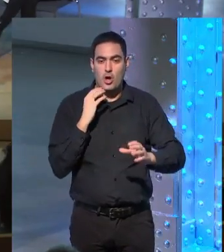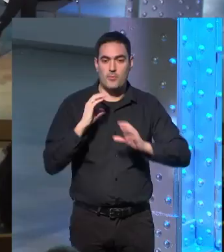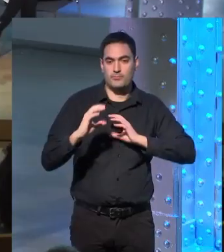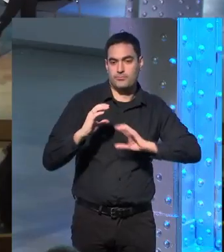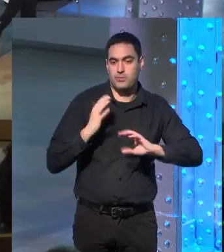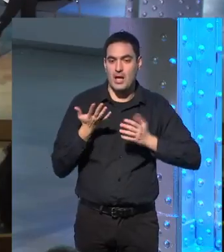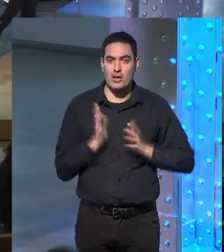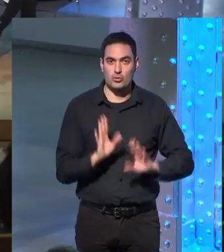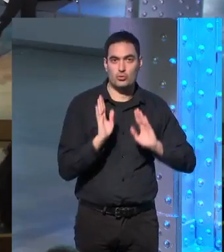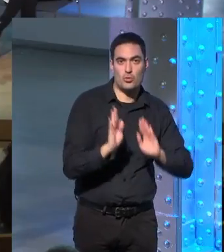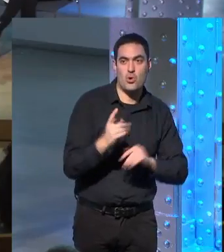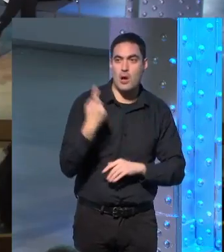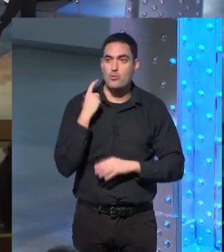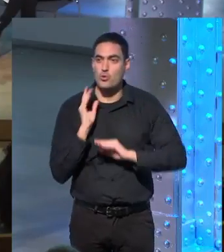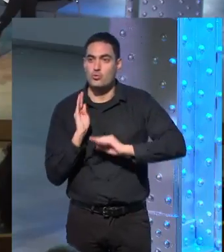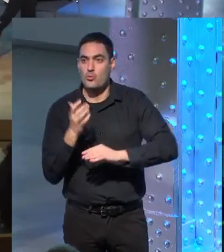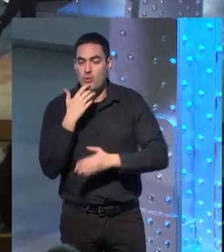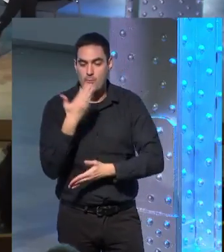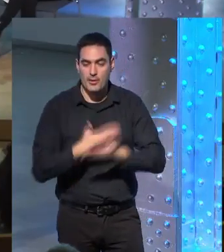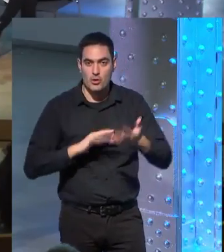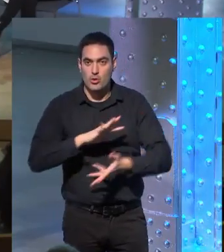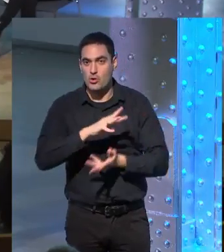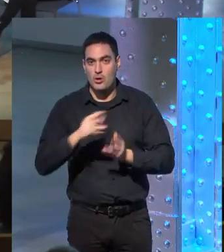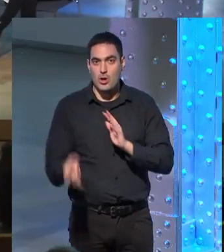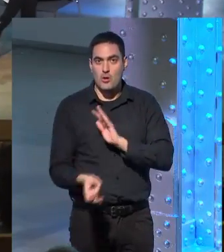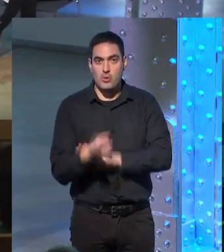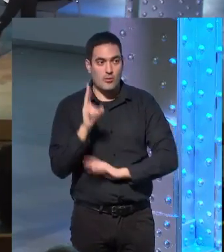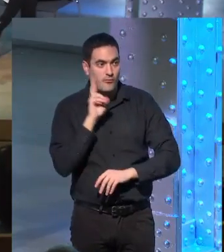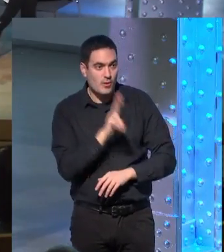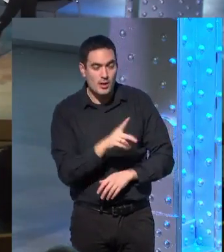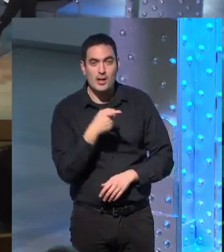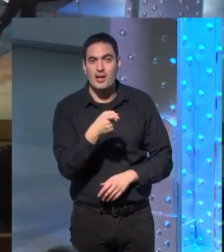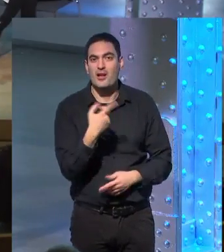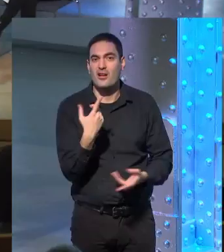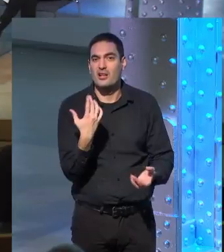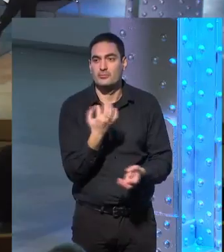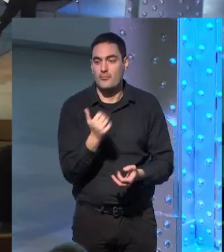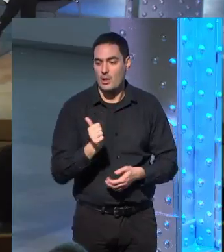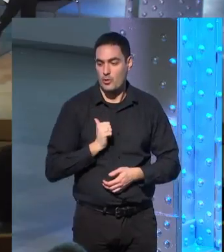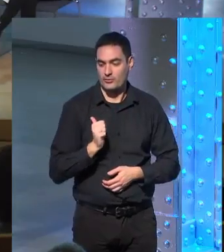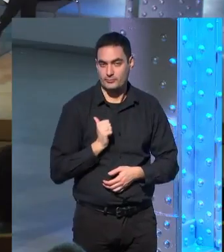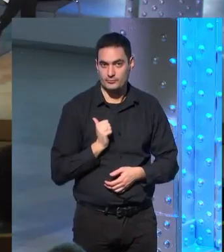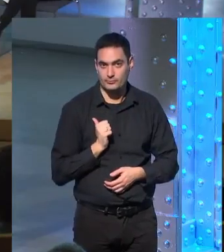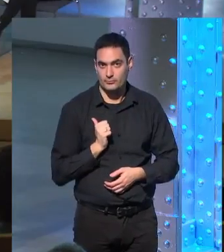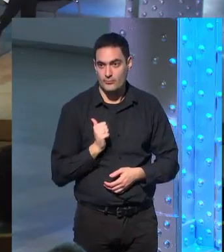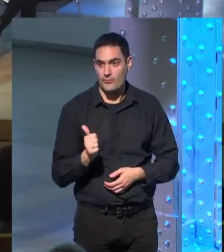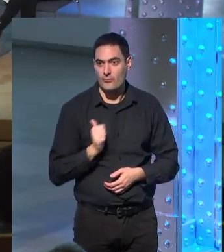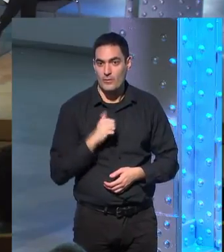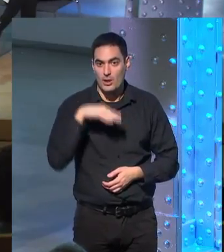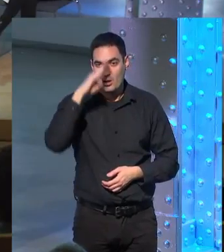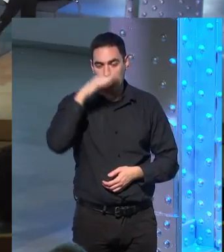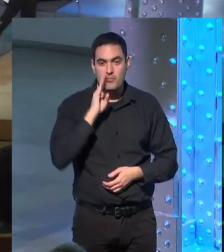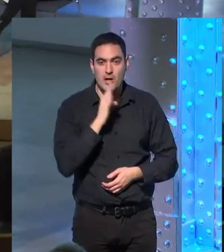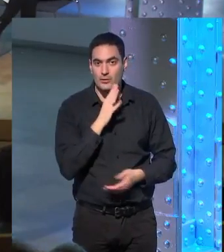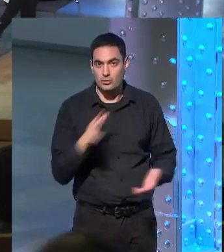o con tus alumnos a raíz de que tú en el periódico ves una noticia como esa. Quiero decir, aquí hay que aprovechar, porque claro, no todos los padres, no